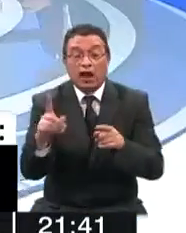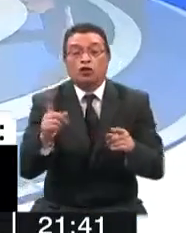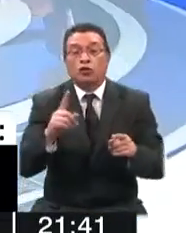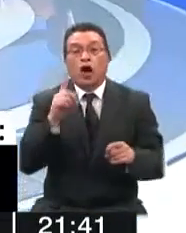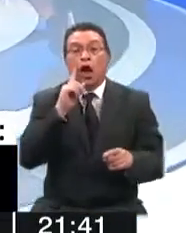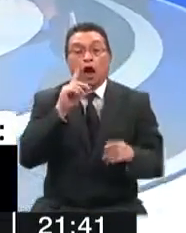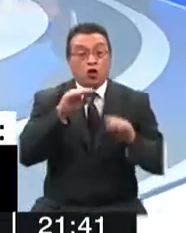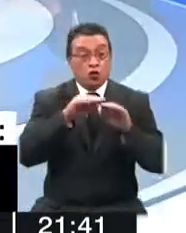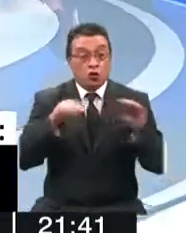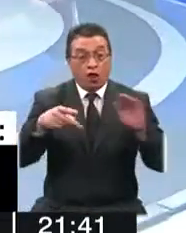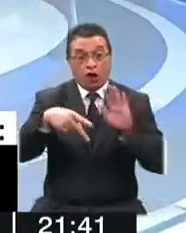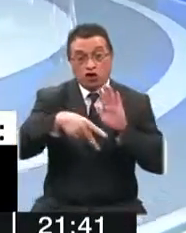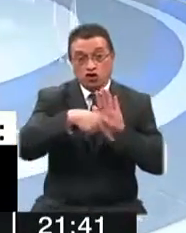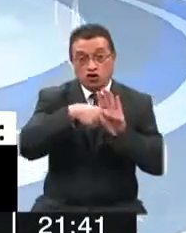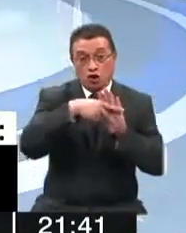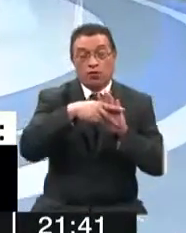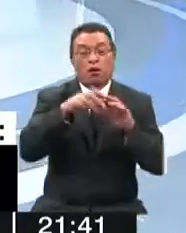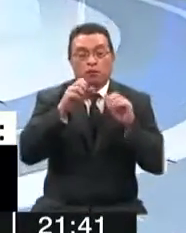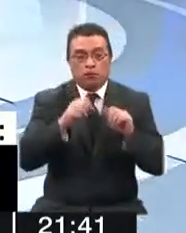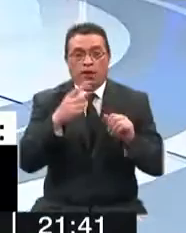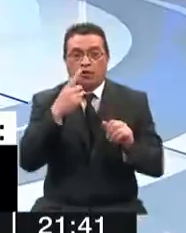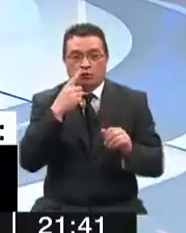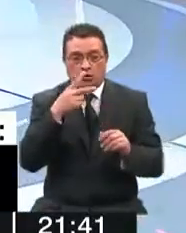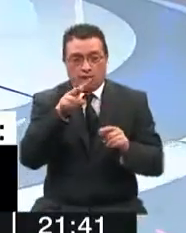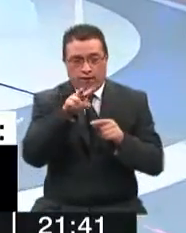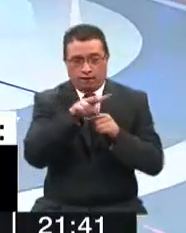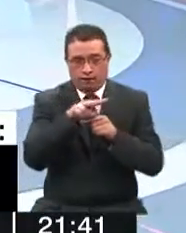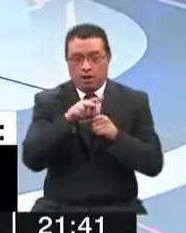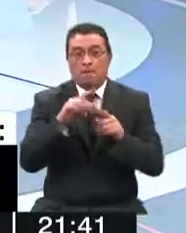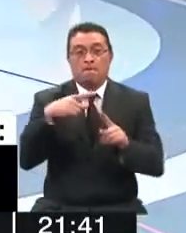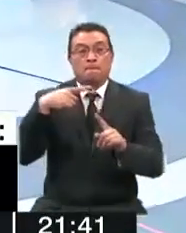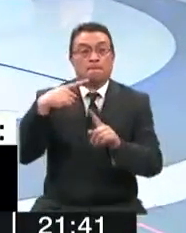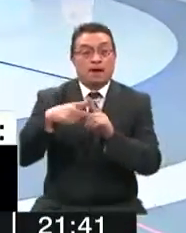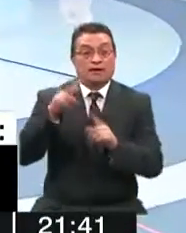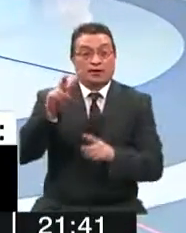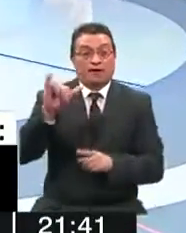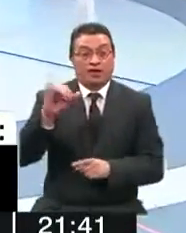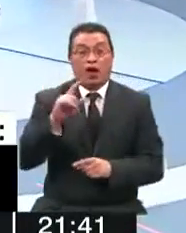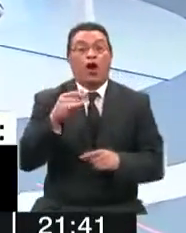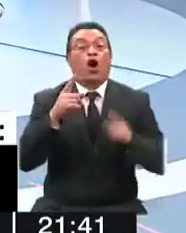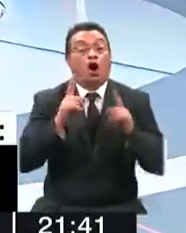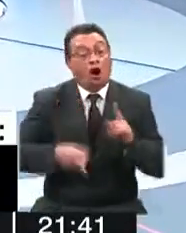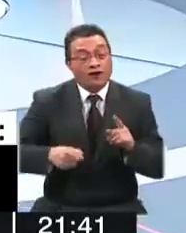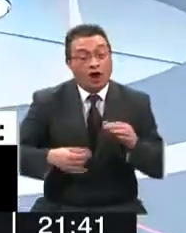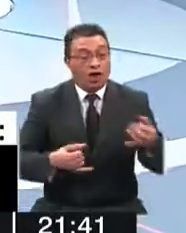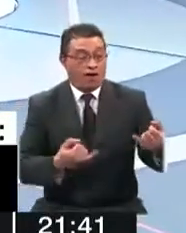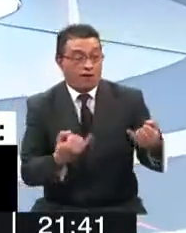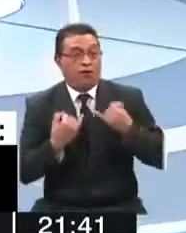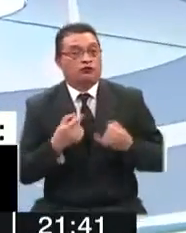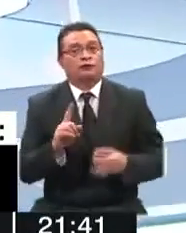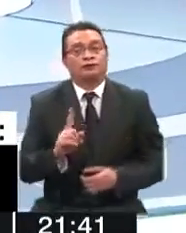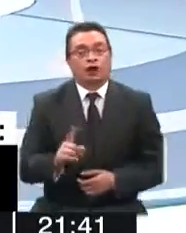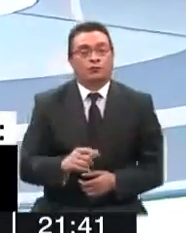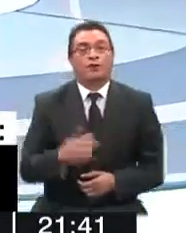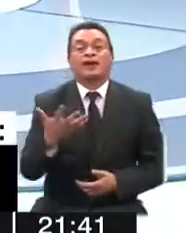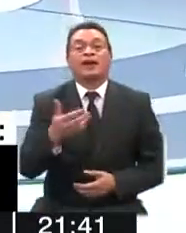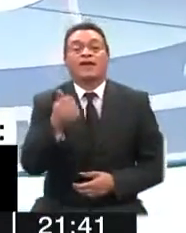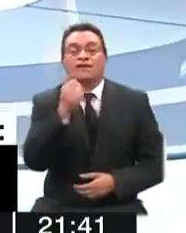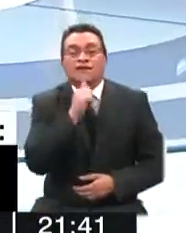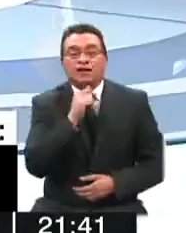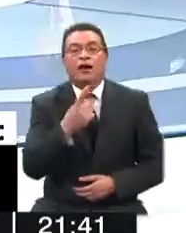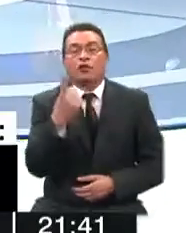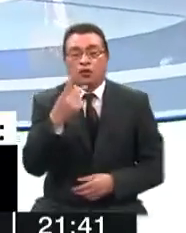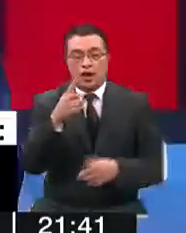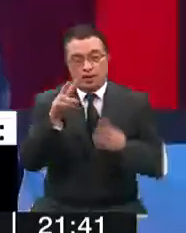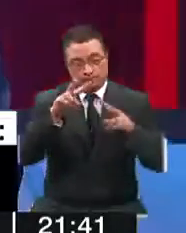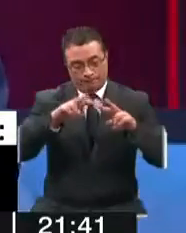norma, el auditor externo le puede hacer una observación a ISAPRE Más Vida y no está obligado a informarnos. ¿Pero falta capacidad en la superintendencia? Falta básicamente una revisión